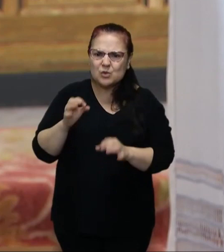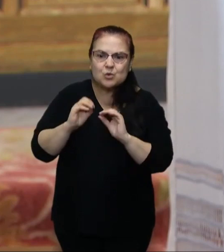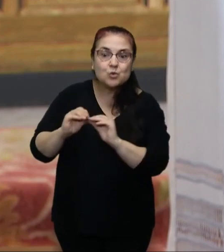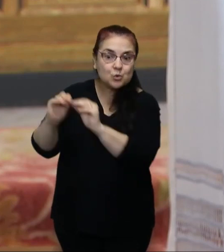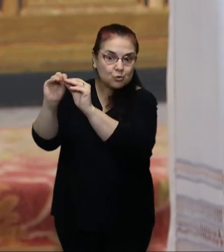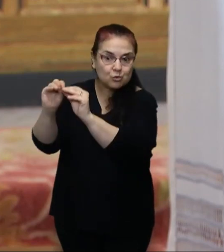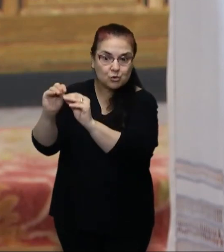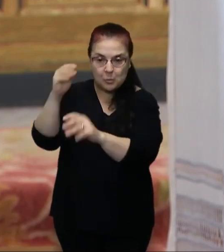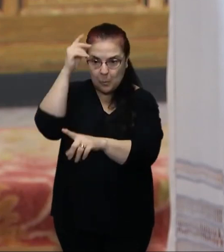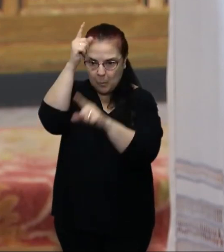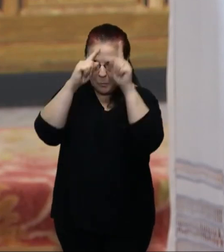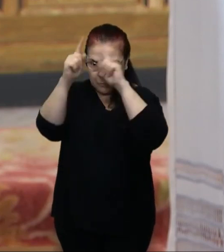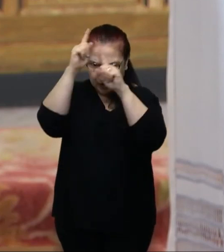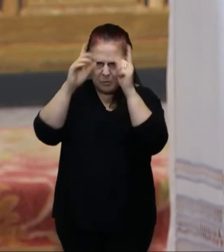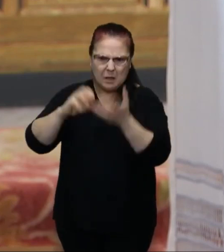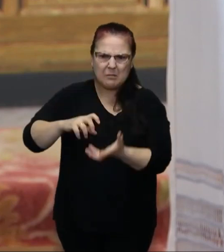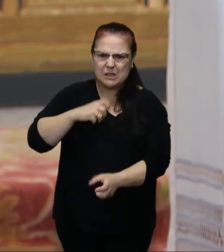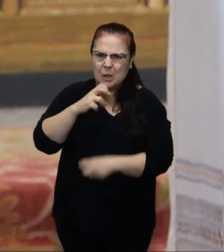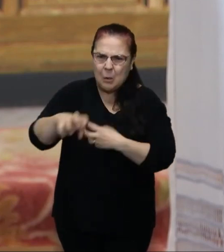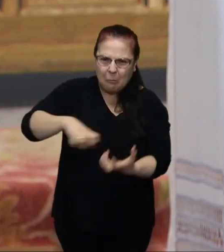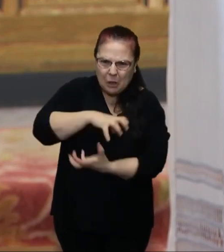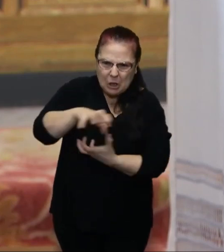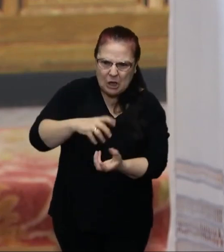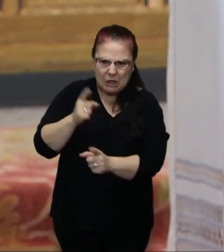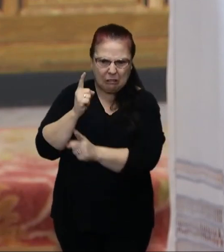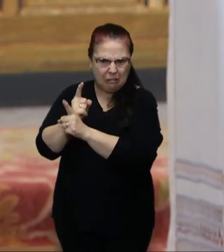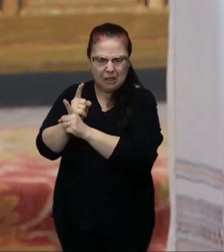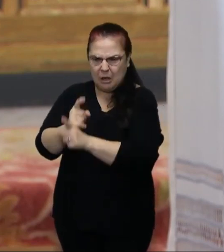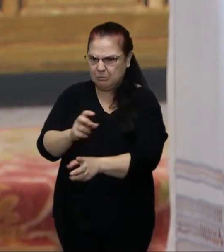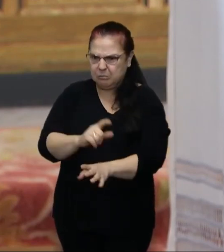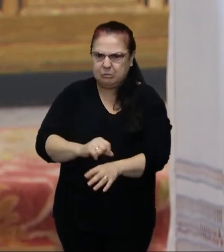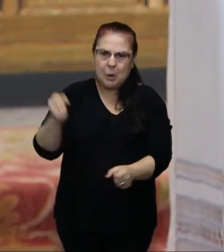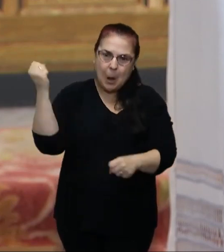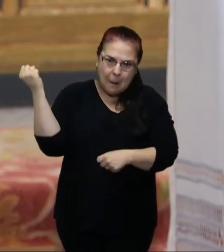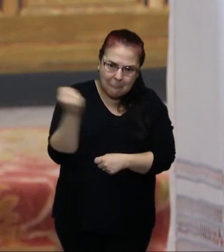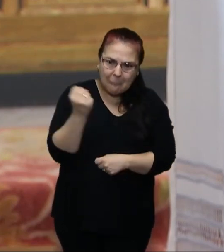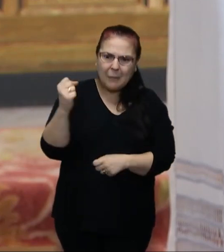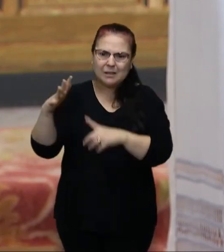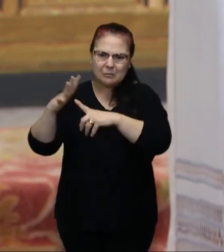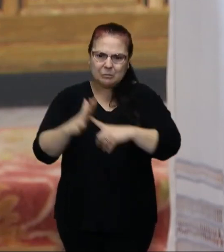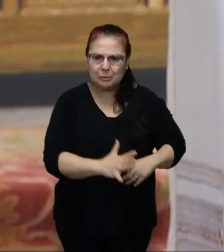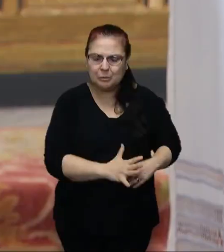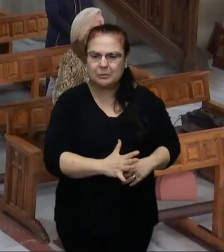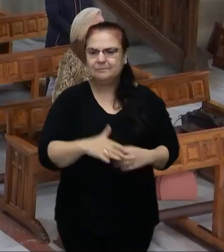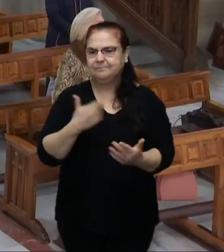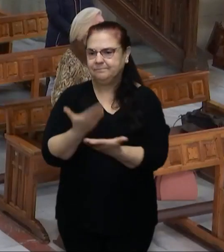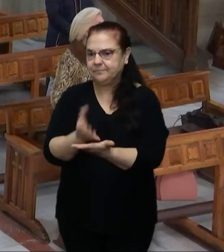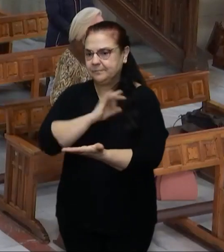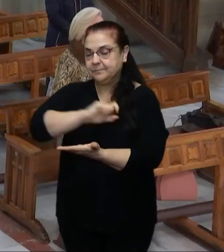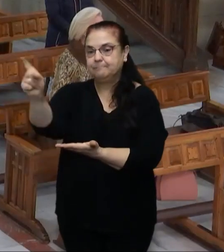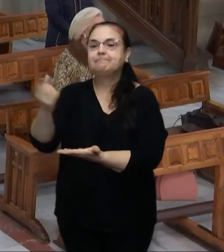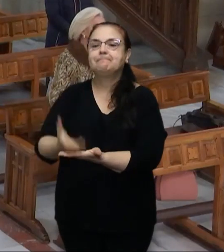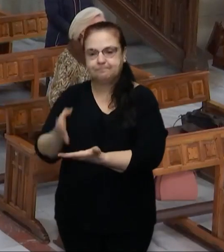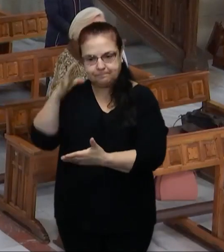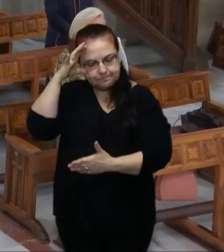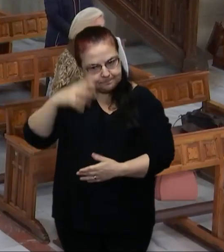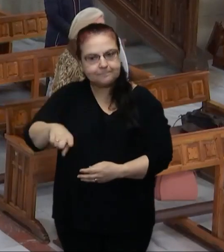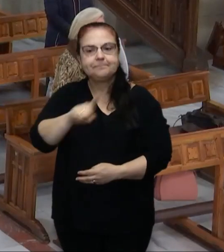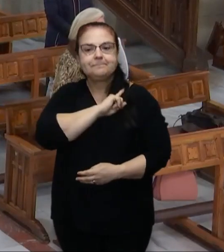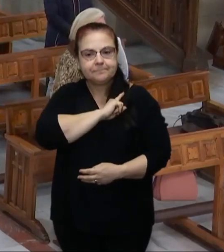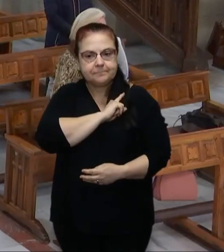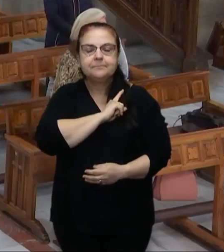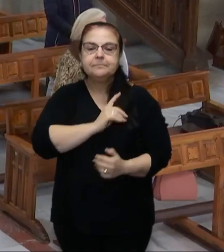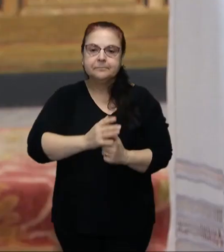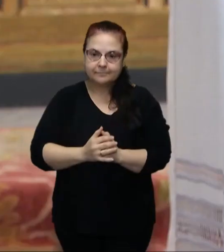problemas ejerciendo violencia sobre los demás, matando y marginando, roguemos al Señor. Te rogamos,